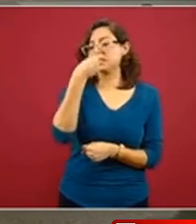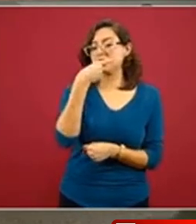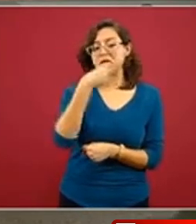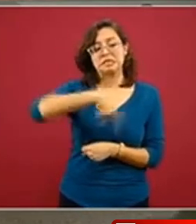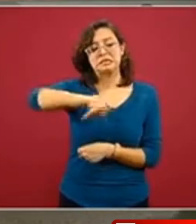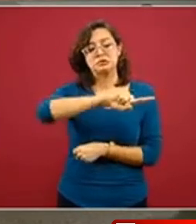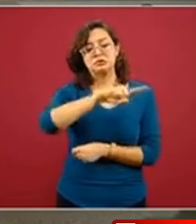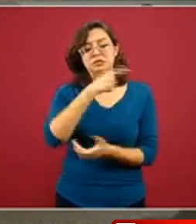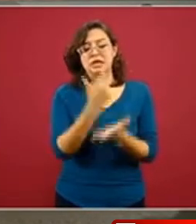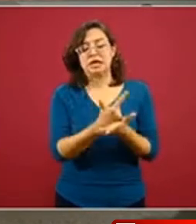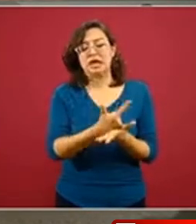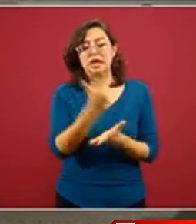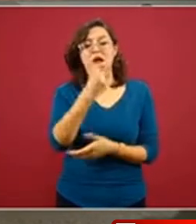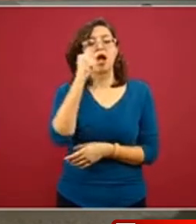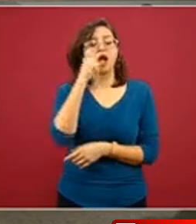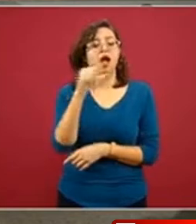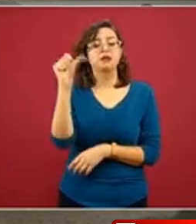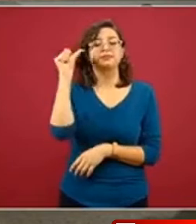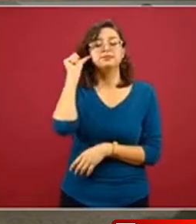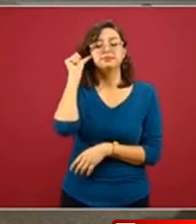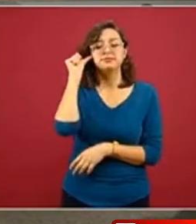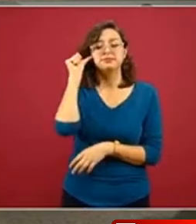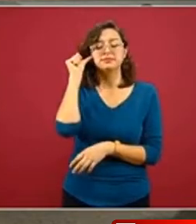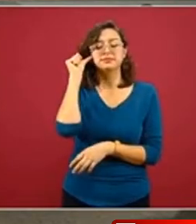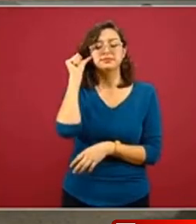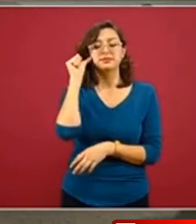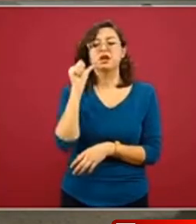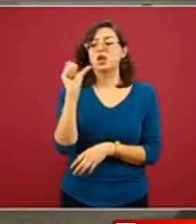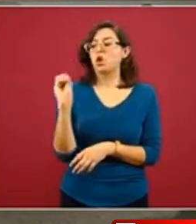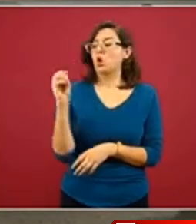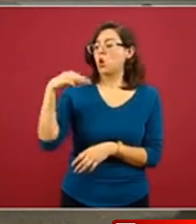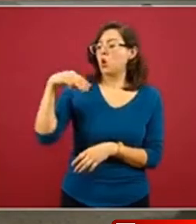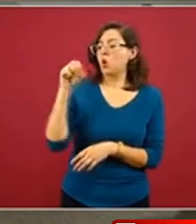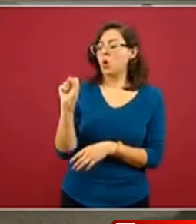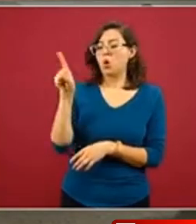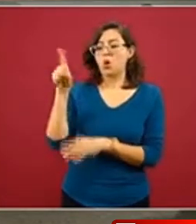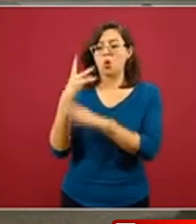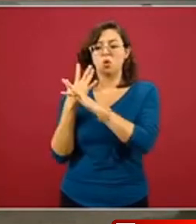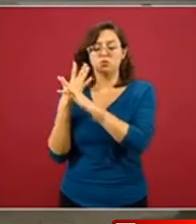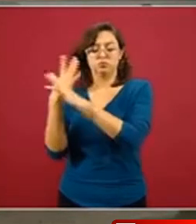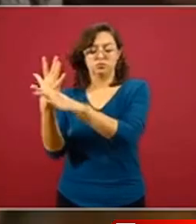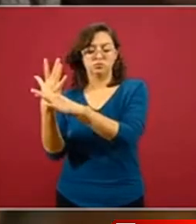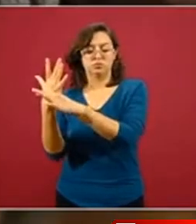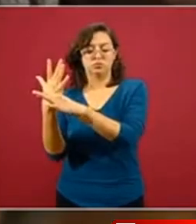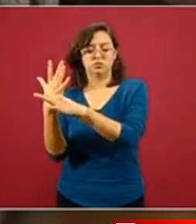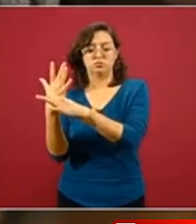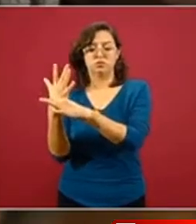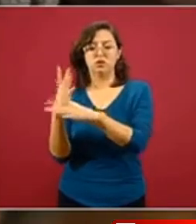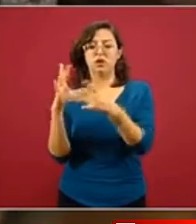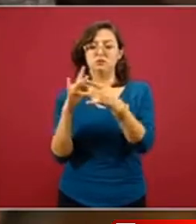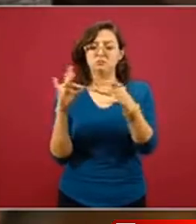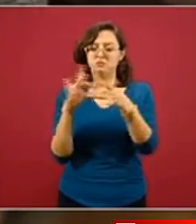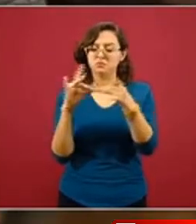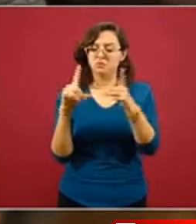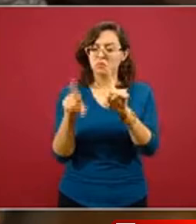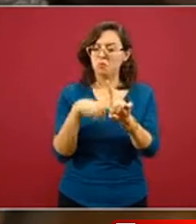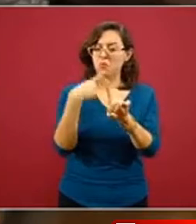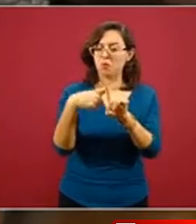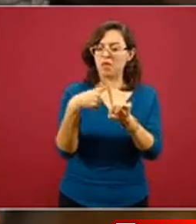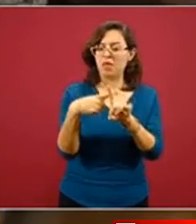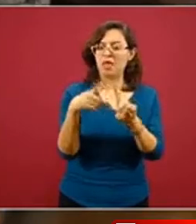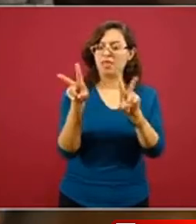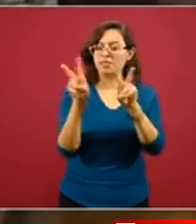estado crítico. Ayer se habló, la Organización Mundial de la Salud habló de manera muy positiva sobre el uso de